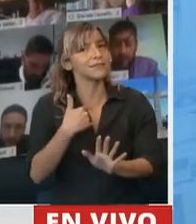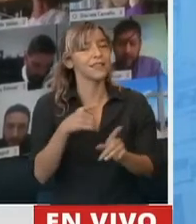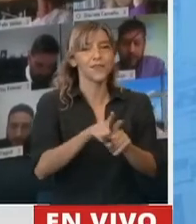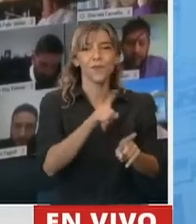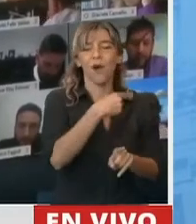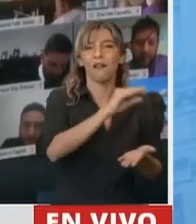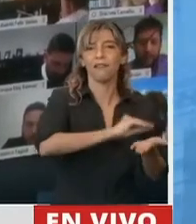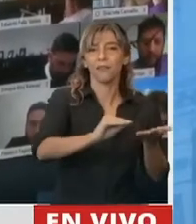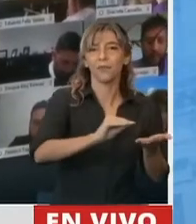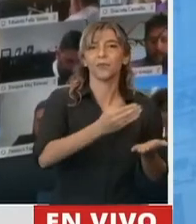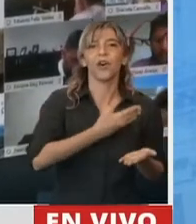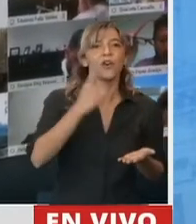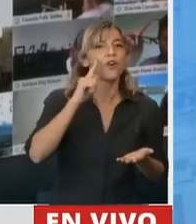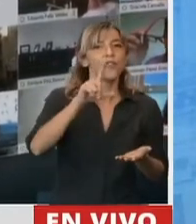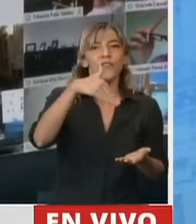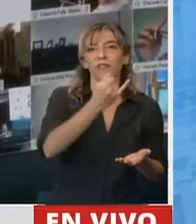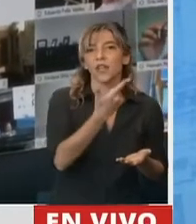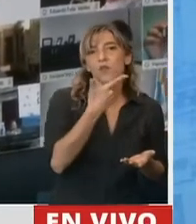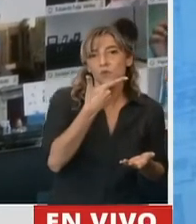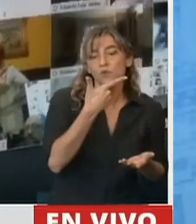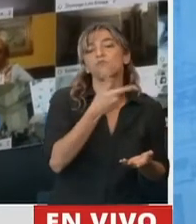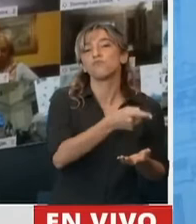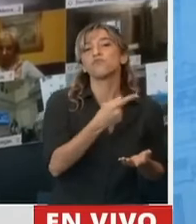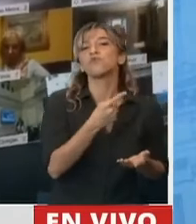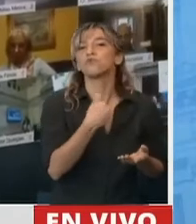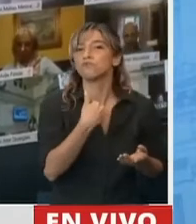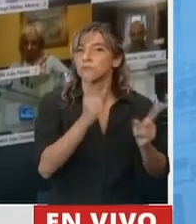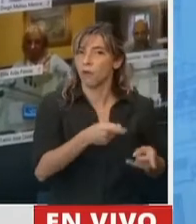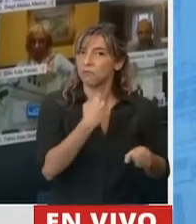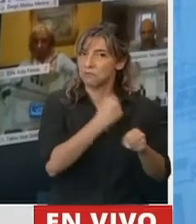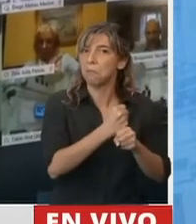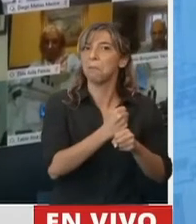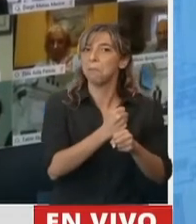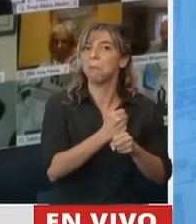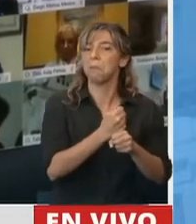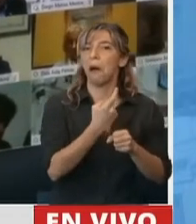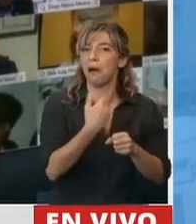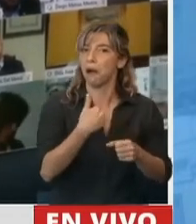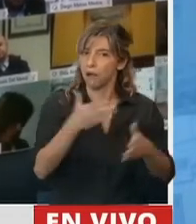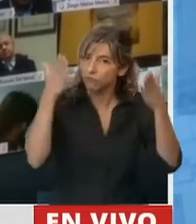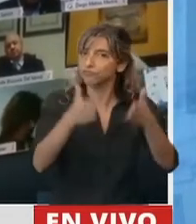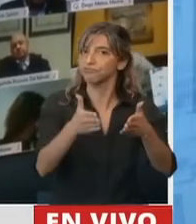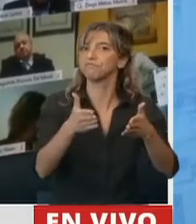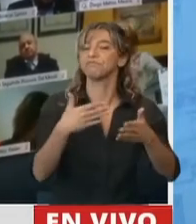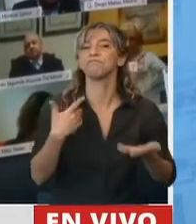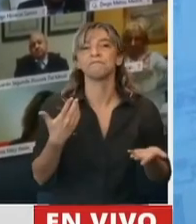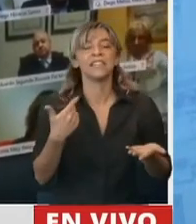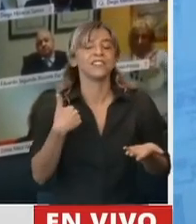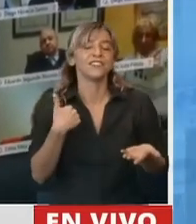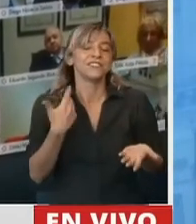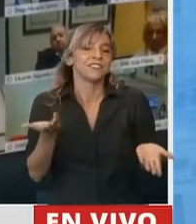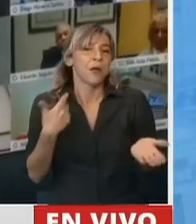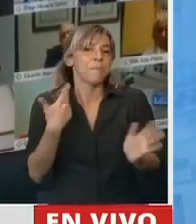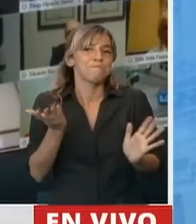reivindicando los derechos argentinos en las islas malvinas no voy a reemplazar las palabras seguramente muchos mejores del